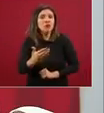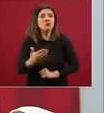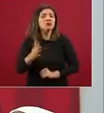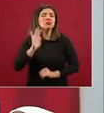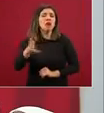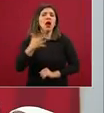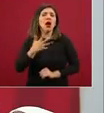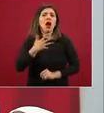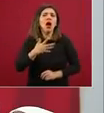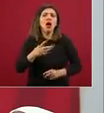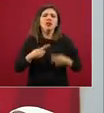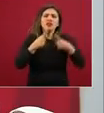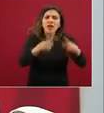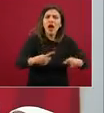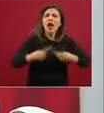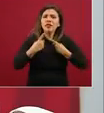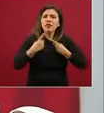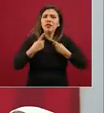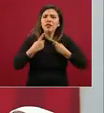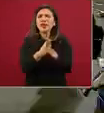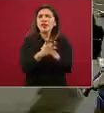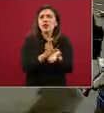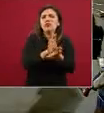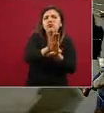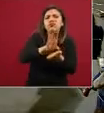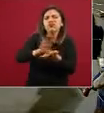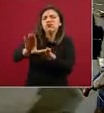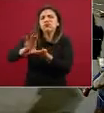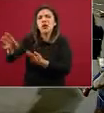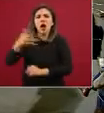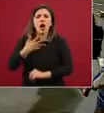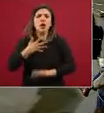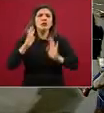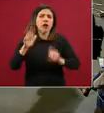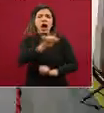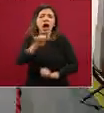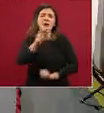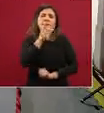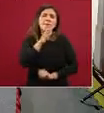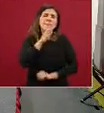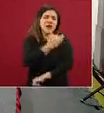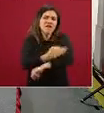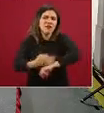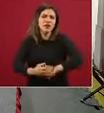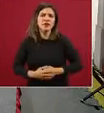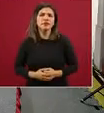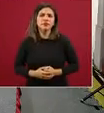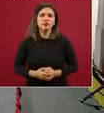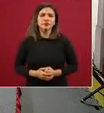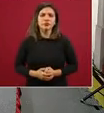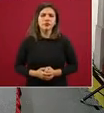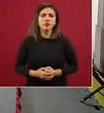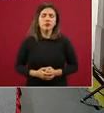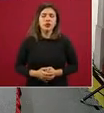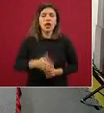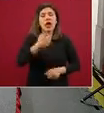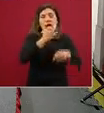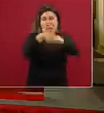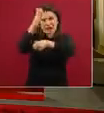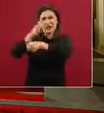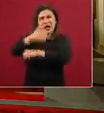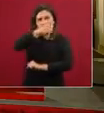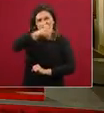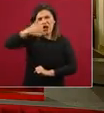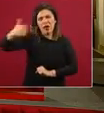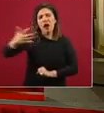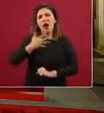han empezado a distribuir estos libros a madres y padres de familia. Y cada estado de la